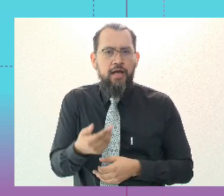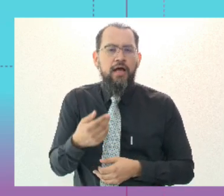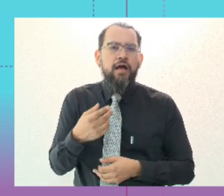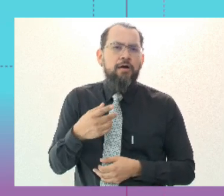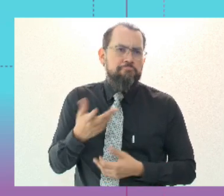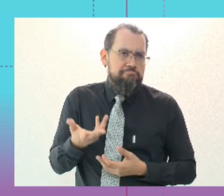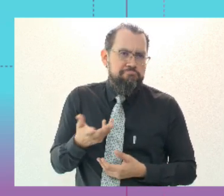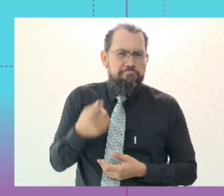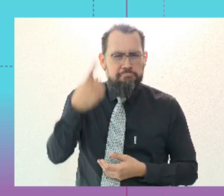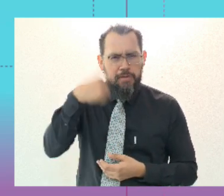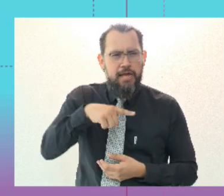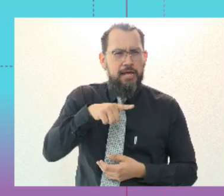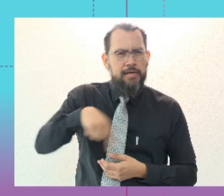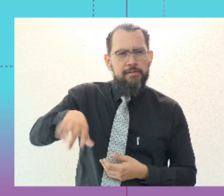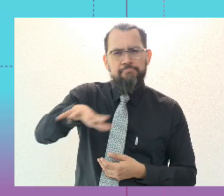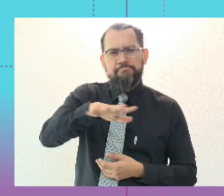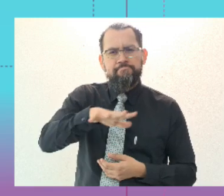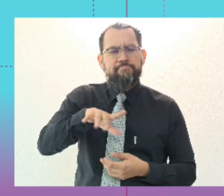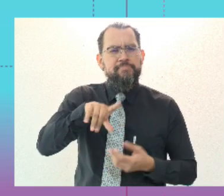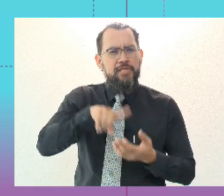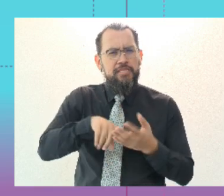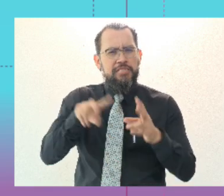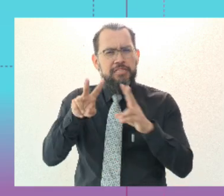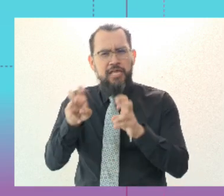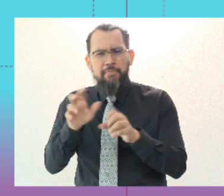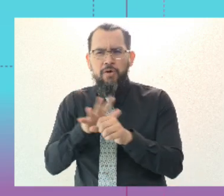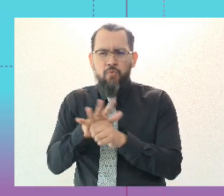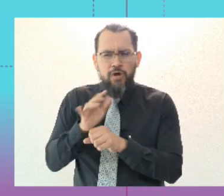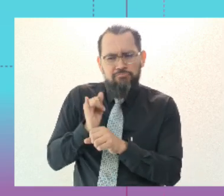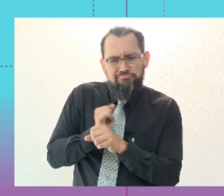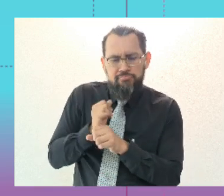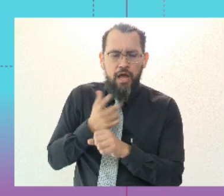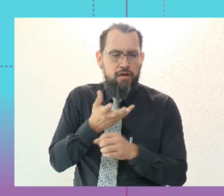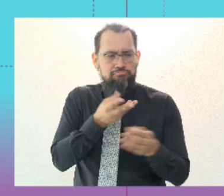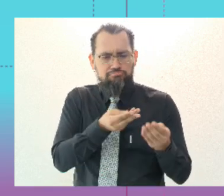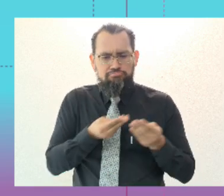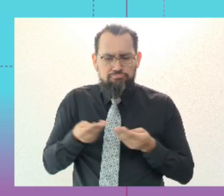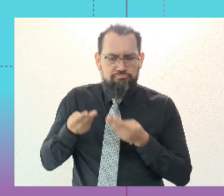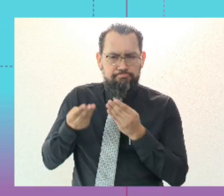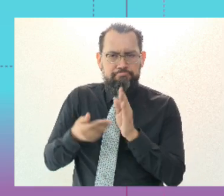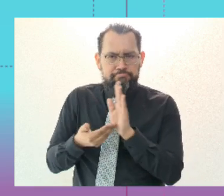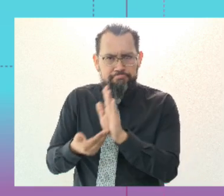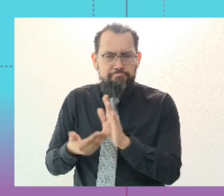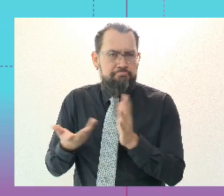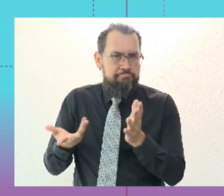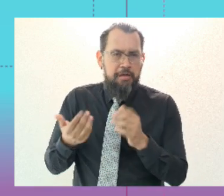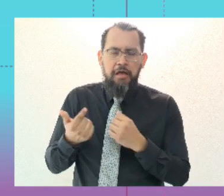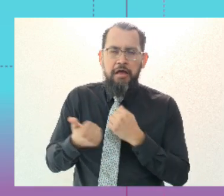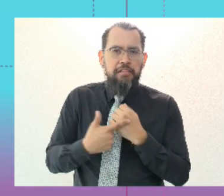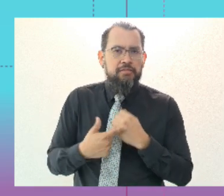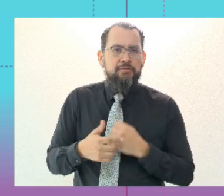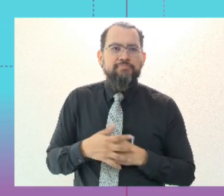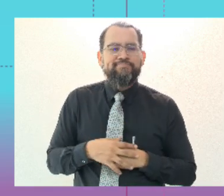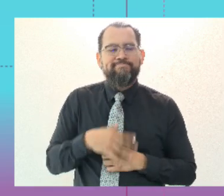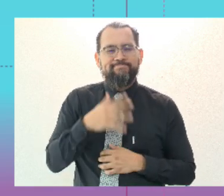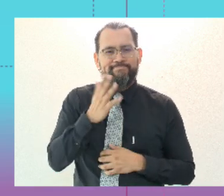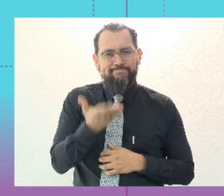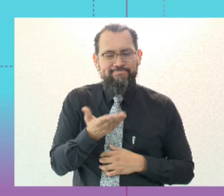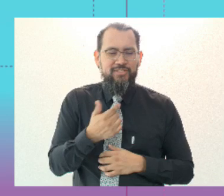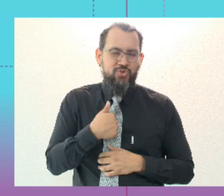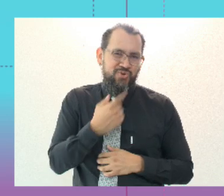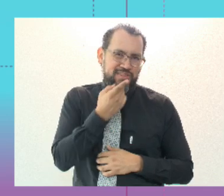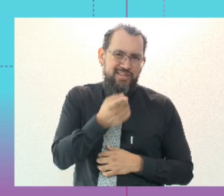la trazabilidad del asunto que estamos atendiendo. Y lo menciono porque creo que es